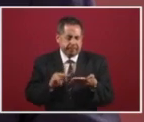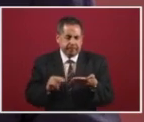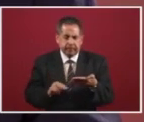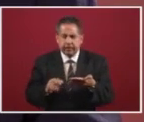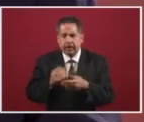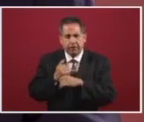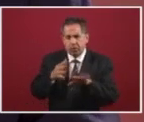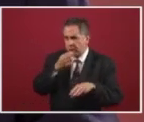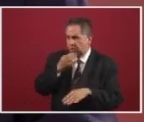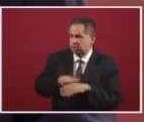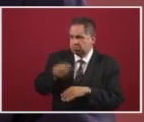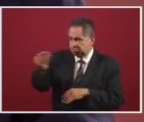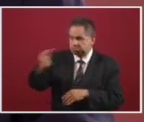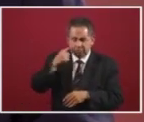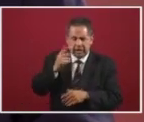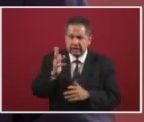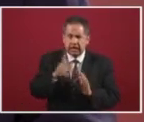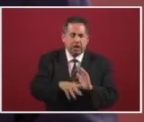informándome.